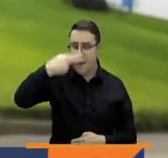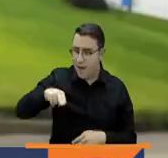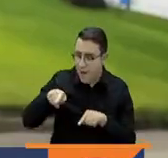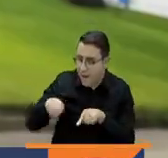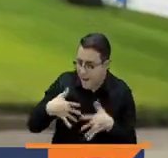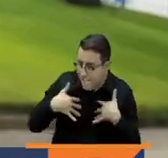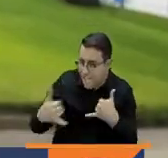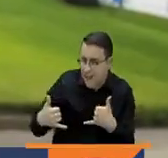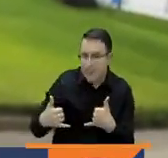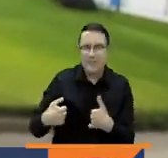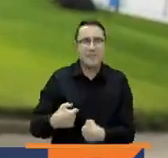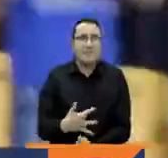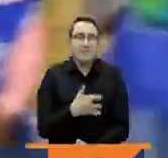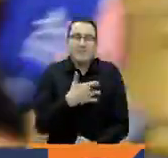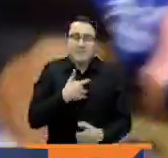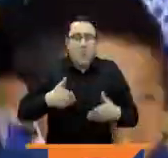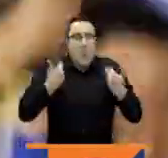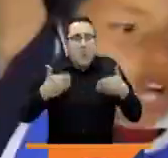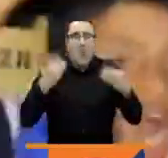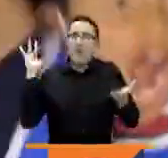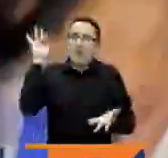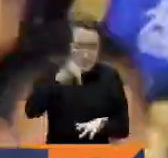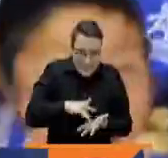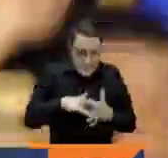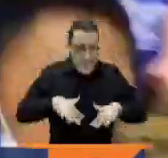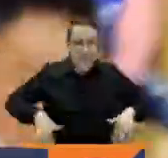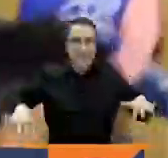es un motivo de alegría estar acá.